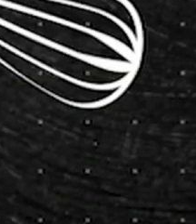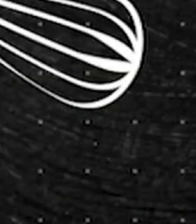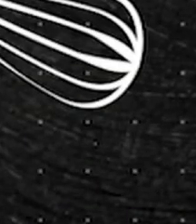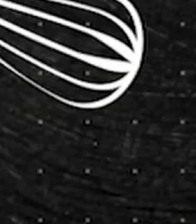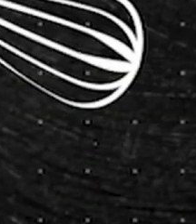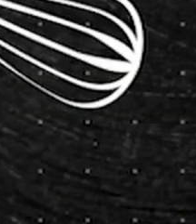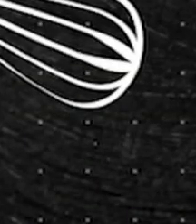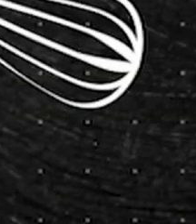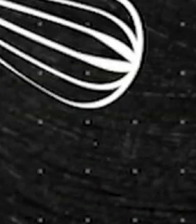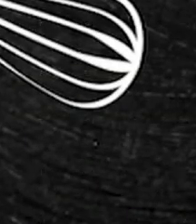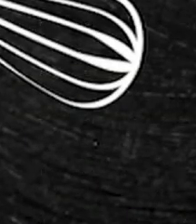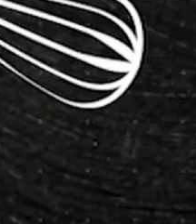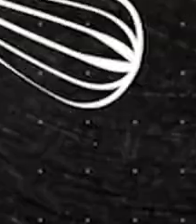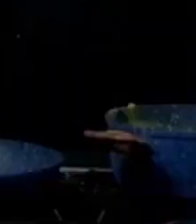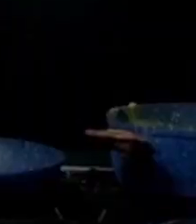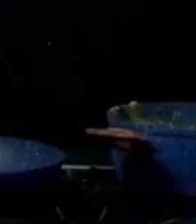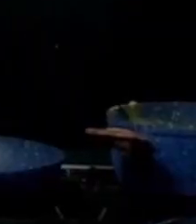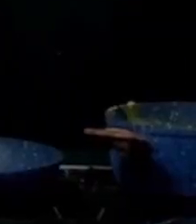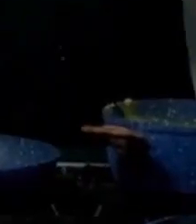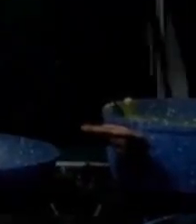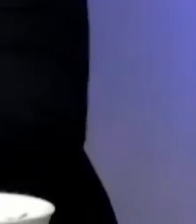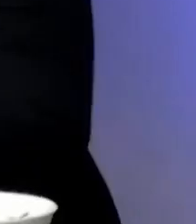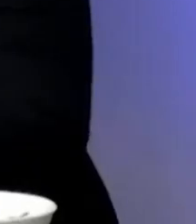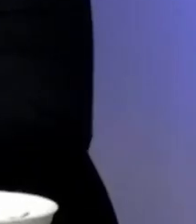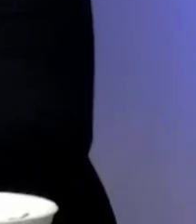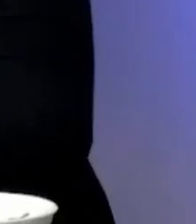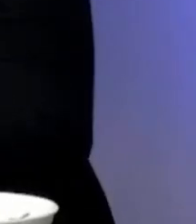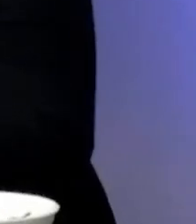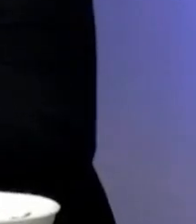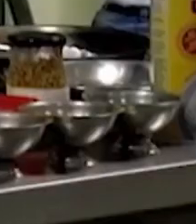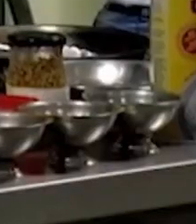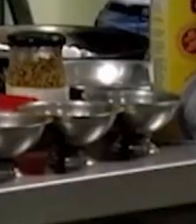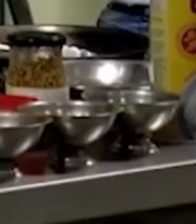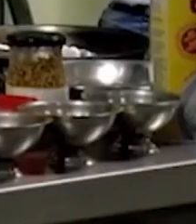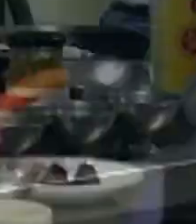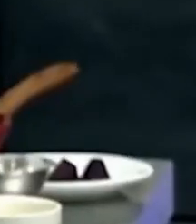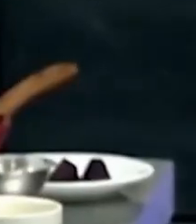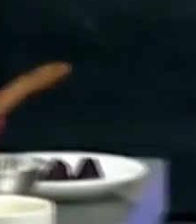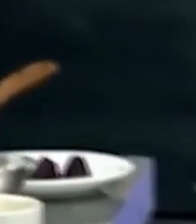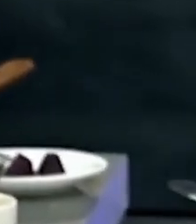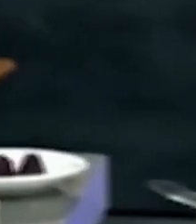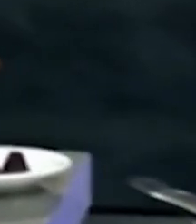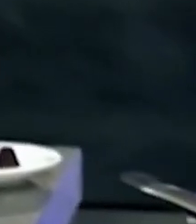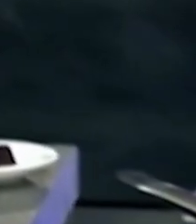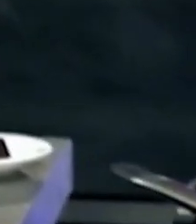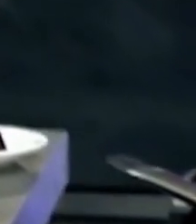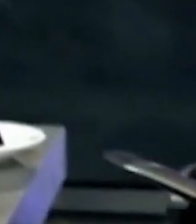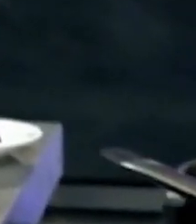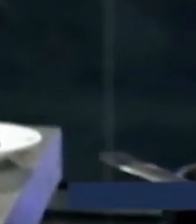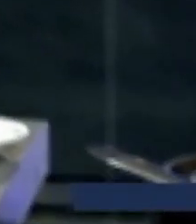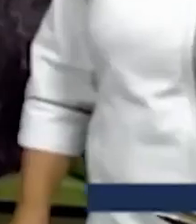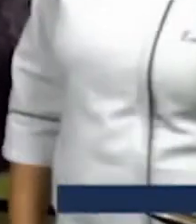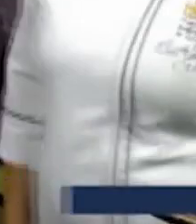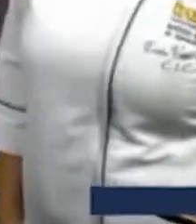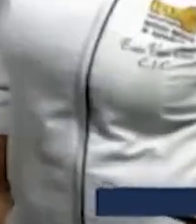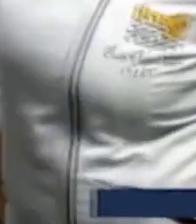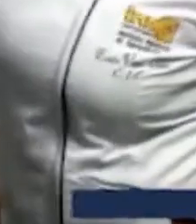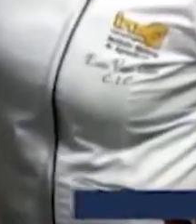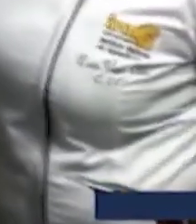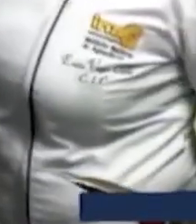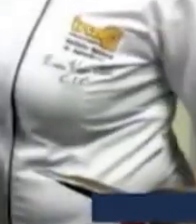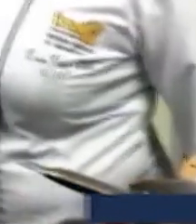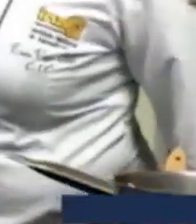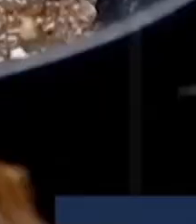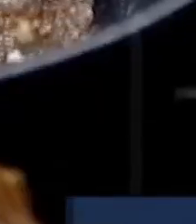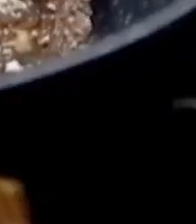el reality de gastronomía de Costa Rica? No hay problema, ahora podrás saborearla en 3 tiempos. No te perdás la segunda parte